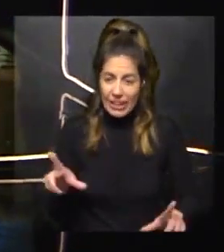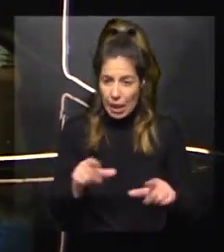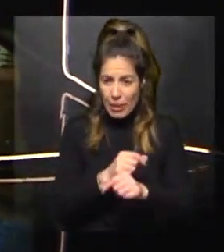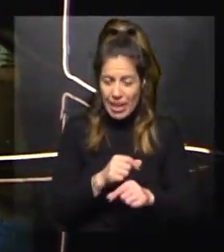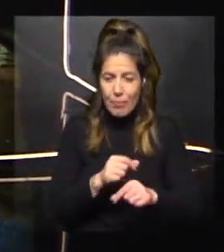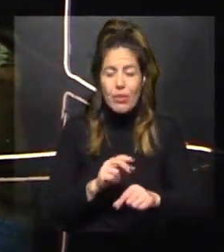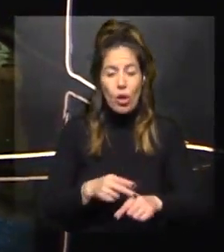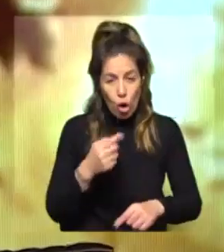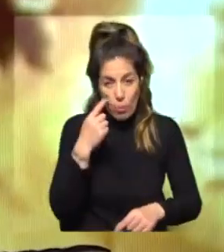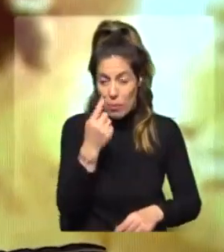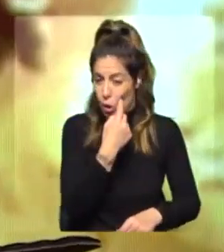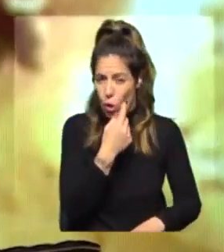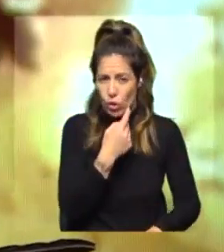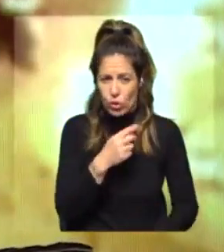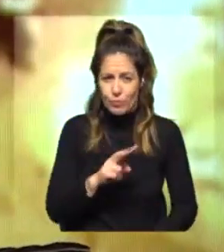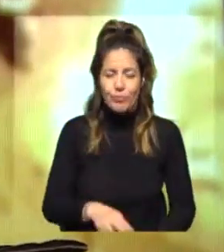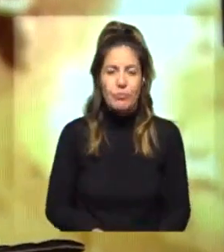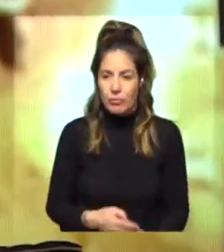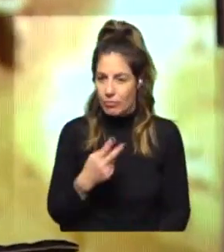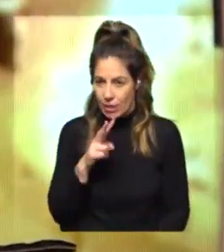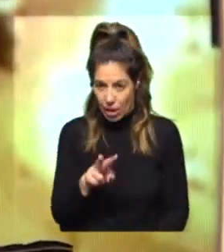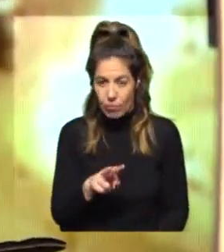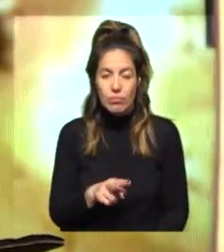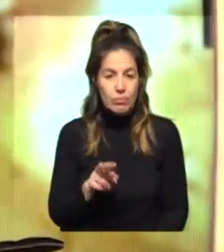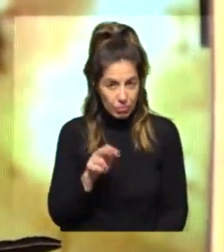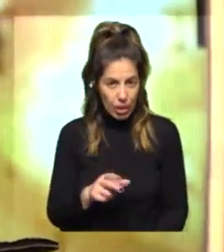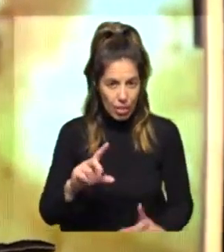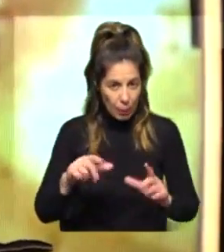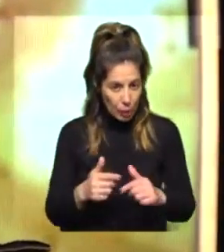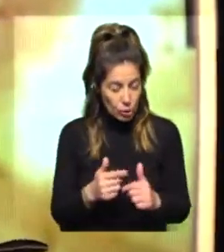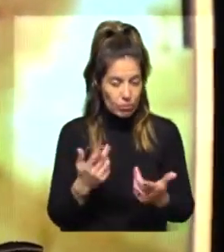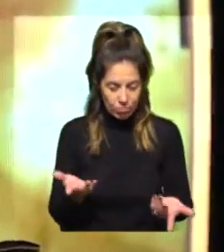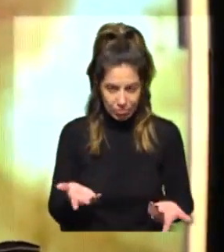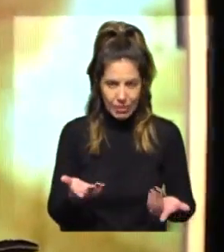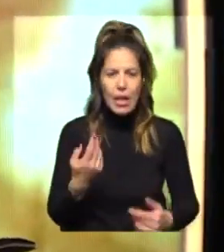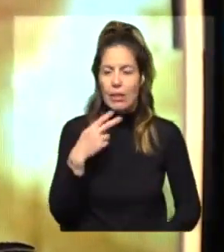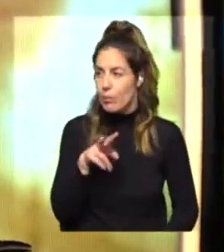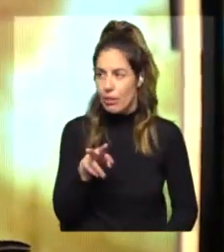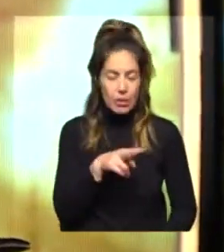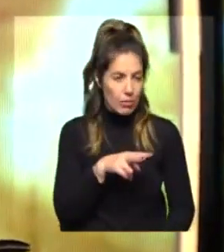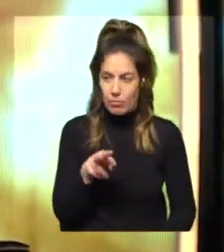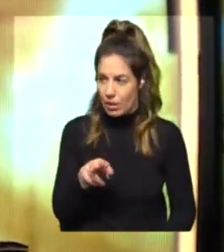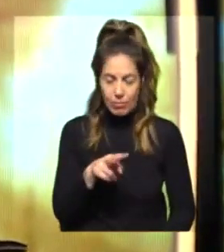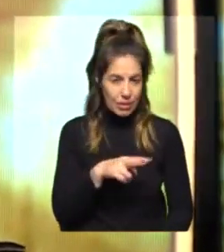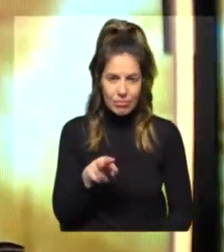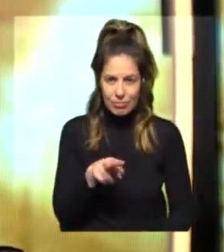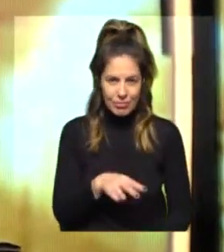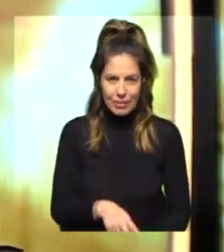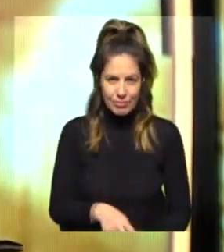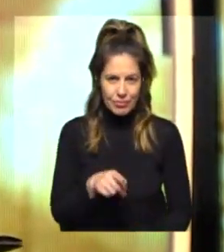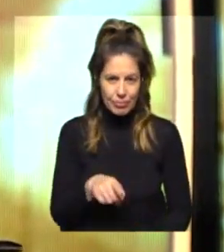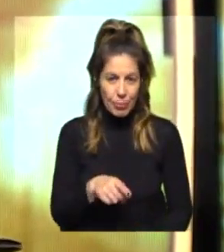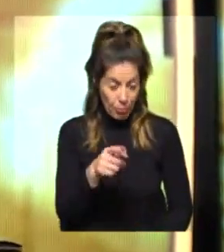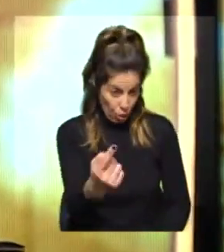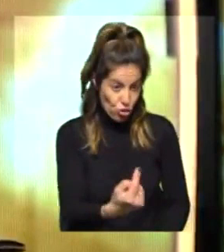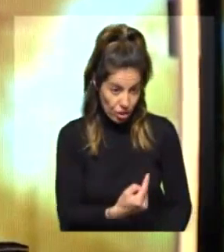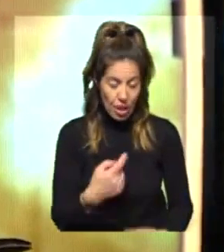el movimiento ocular repetición redundancia disminución de ruido te miro miro para allá te miro miro para allá pasa